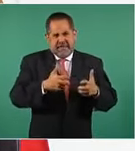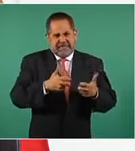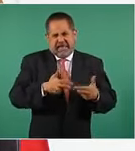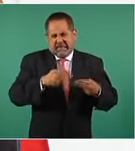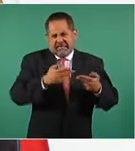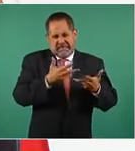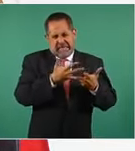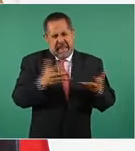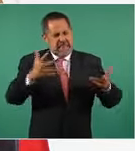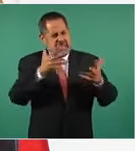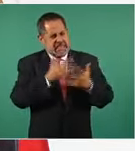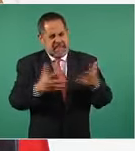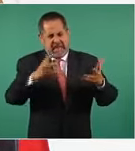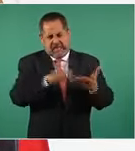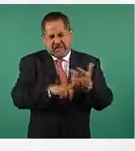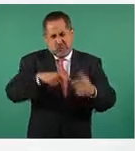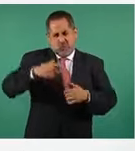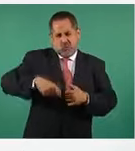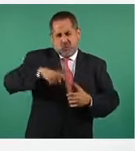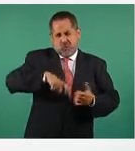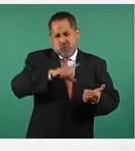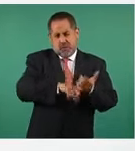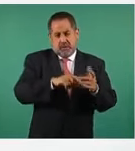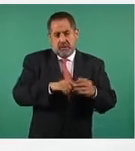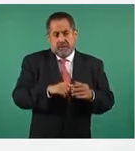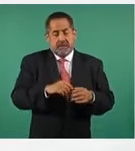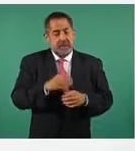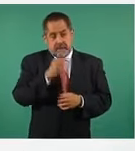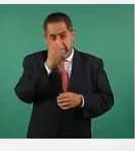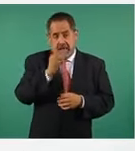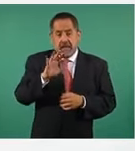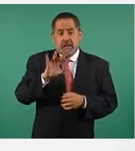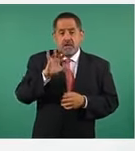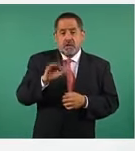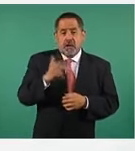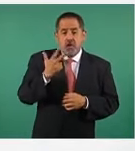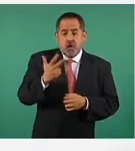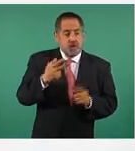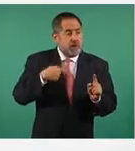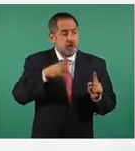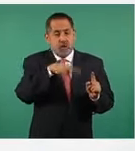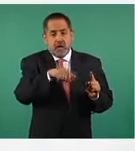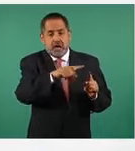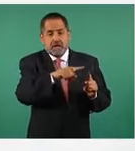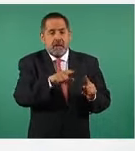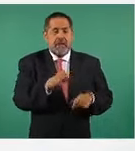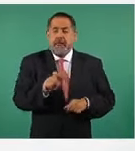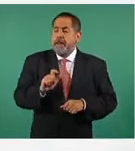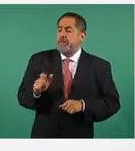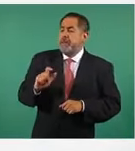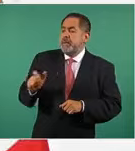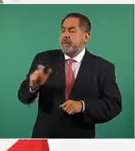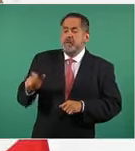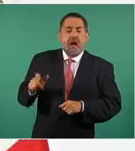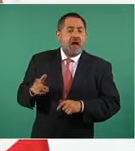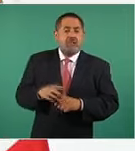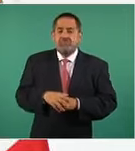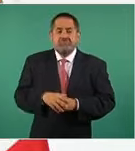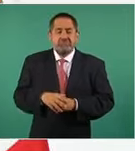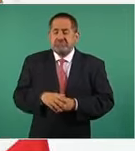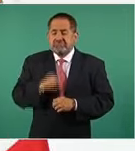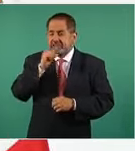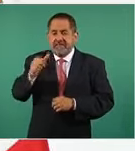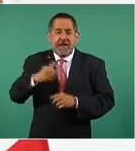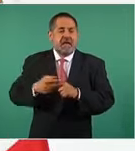corporaciones empresariales y financieras, 58 dejaron de pagar en los dos sexenios